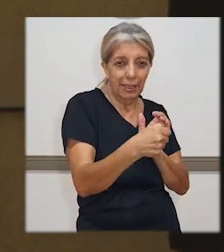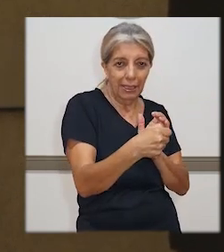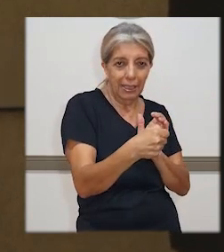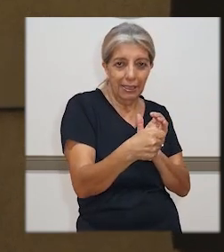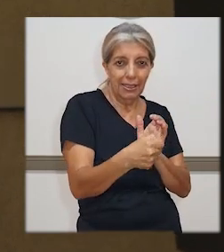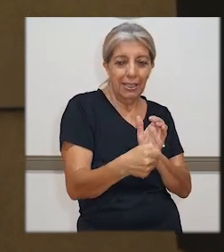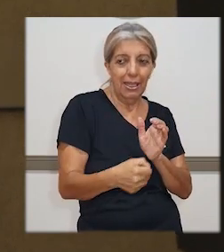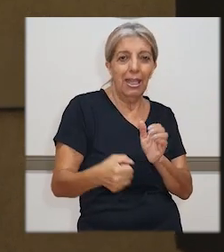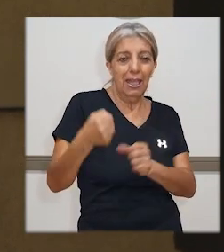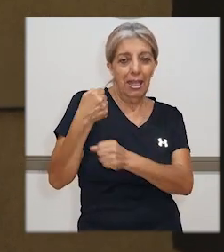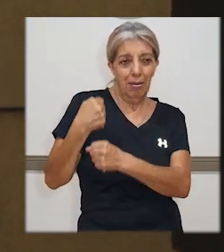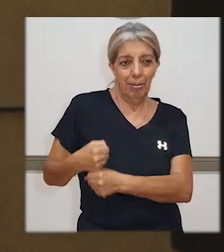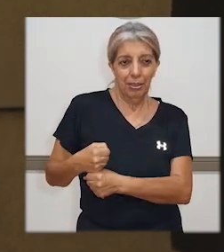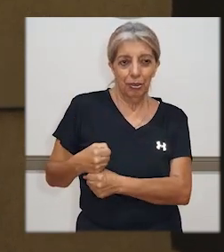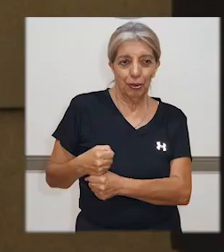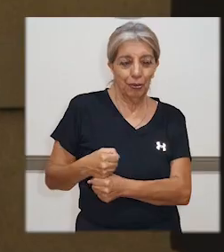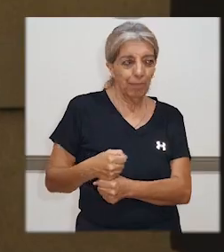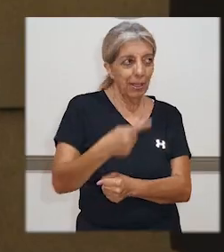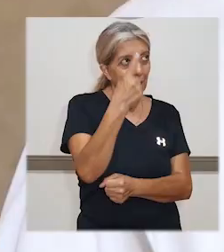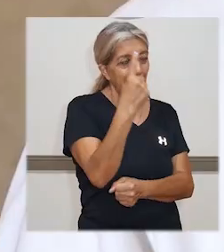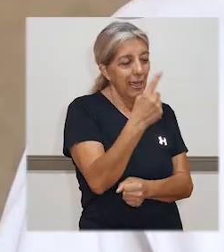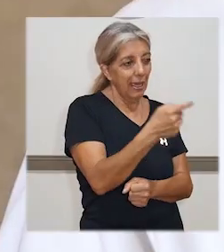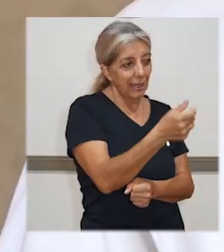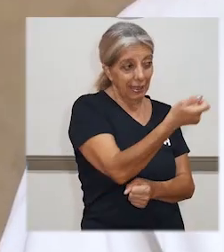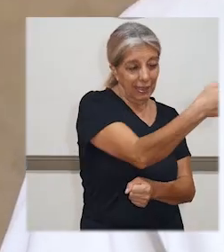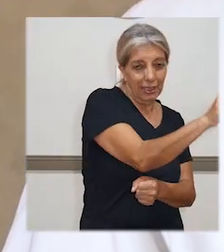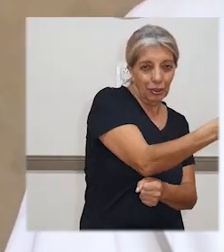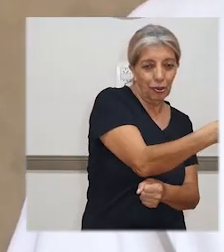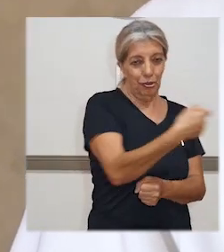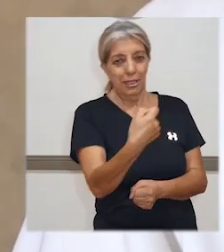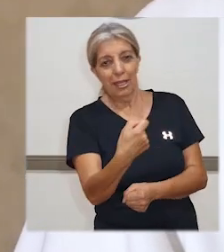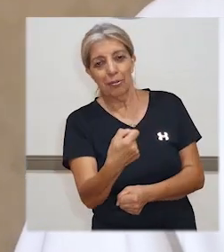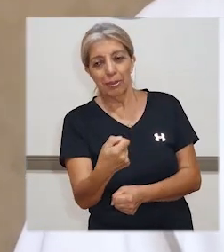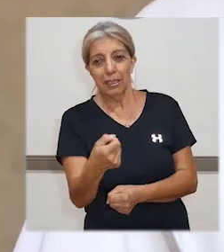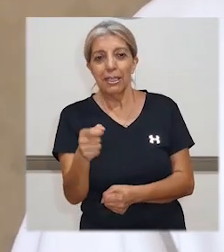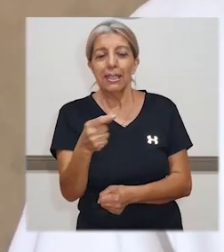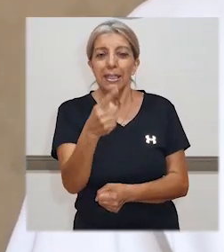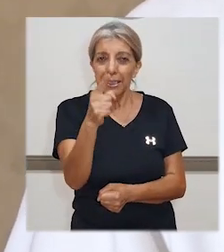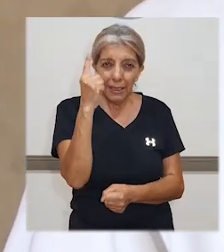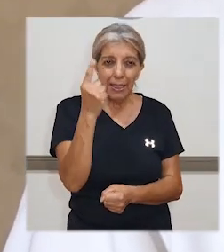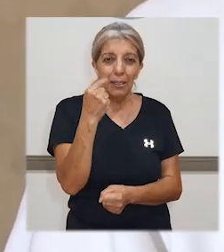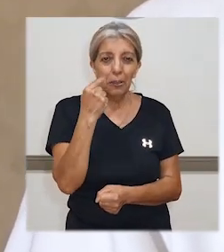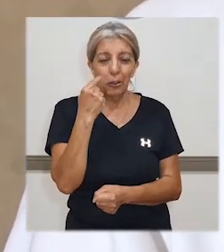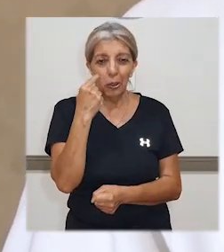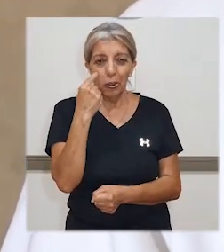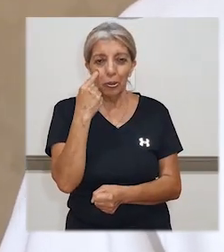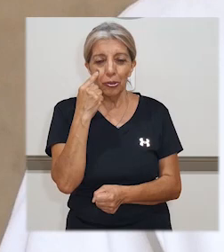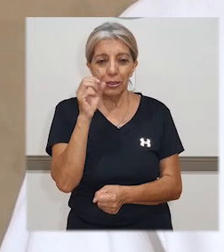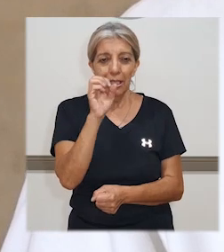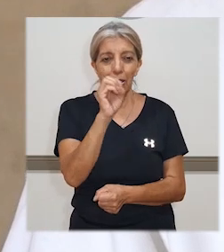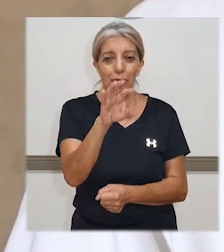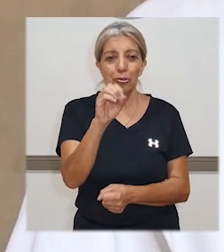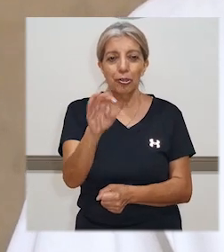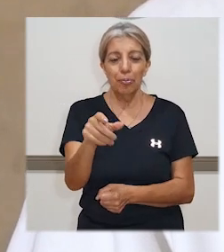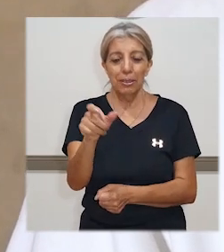abre y las ovejas escuchan su voz. Él llama a las suyas por su nombre y las hace salir. Cuando